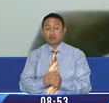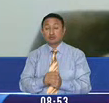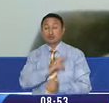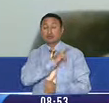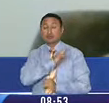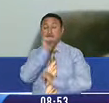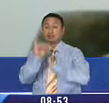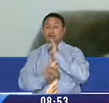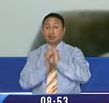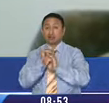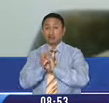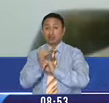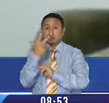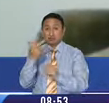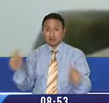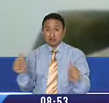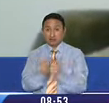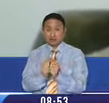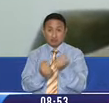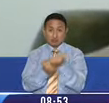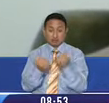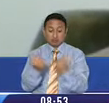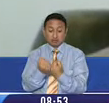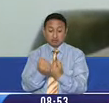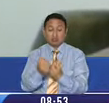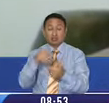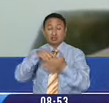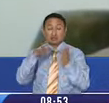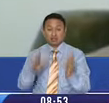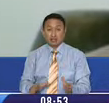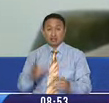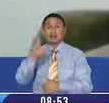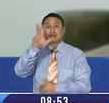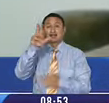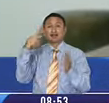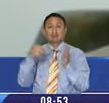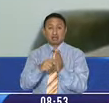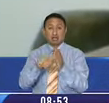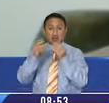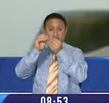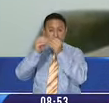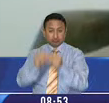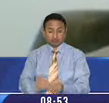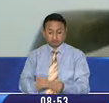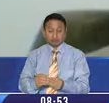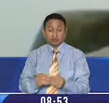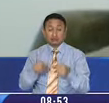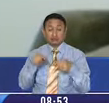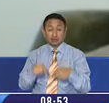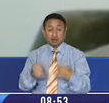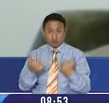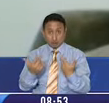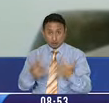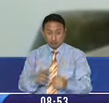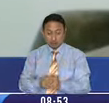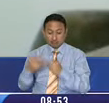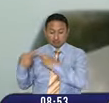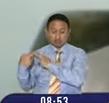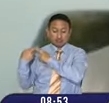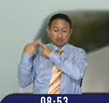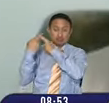Internacional, que se sumó luego, se formó a 3.000 estudiantes. Estos 3.000 estudiantes